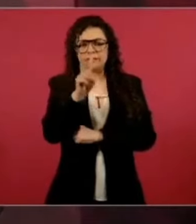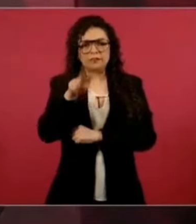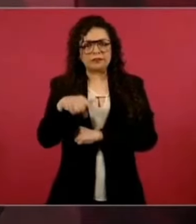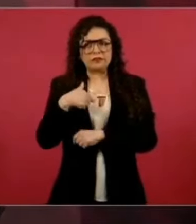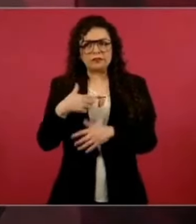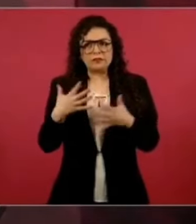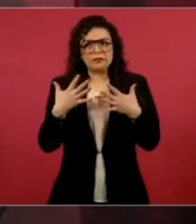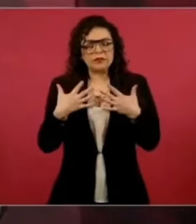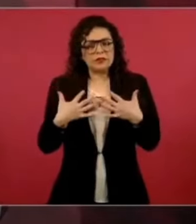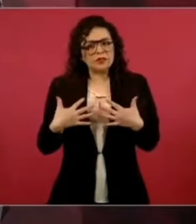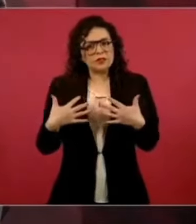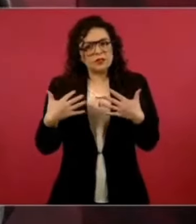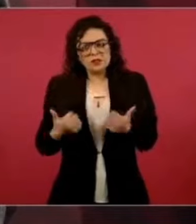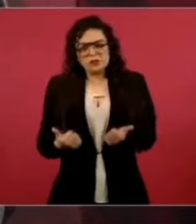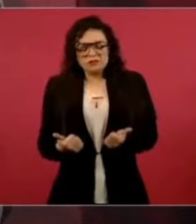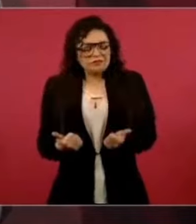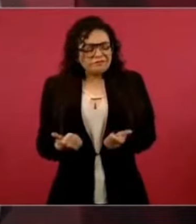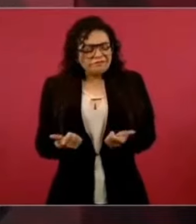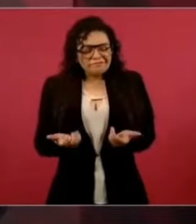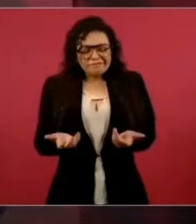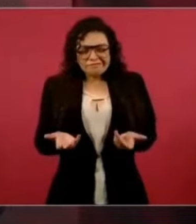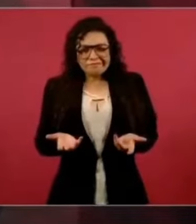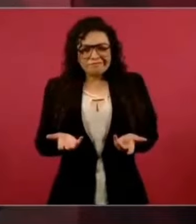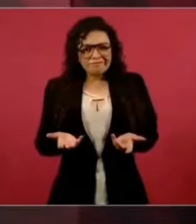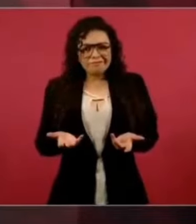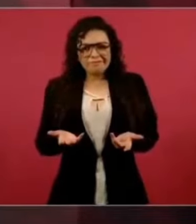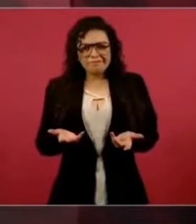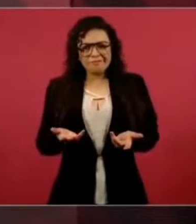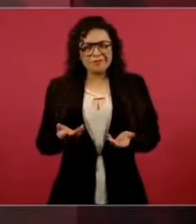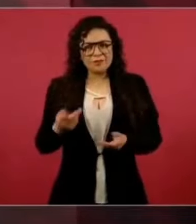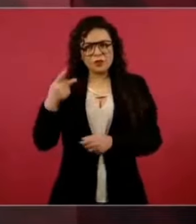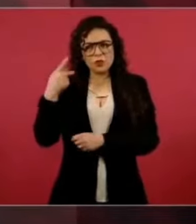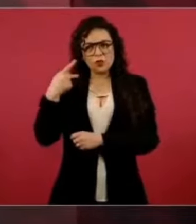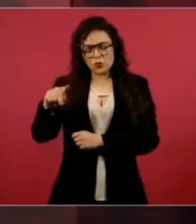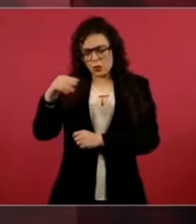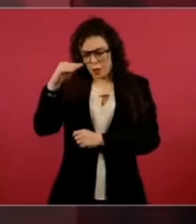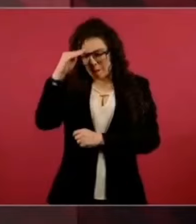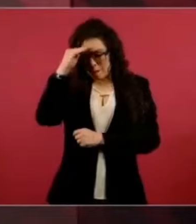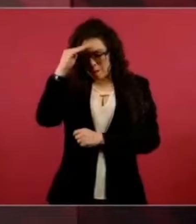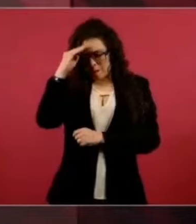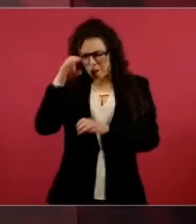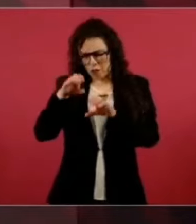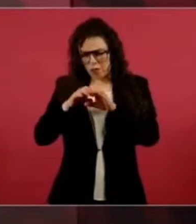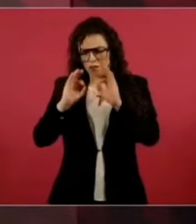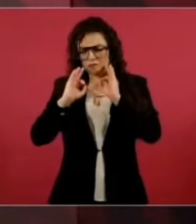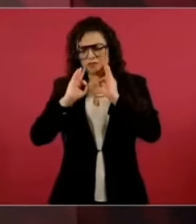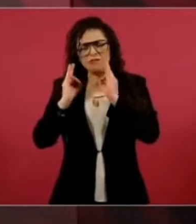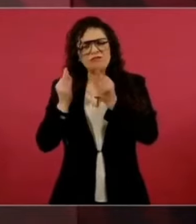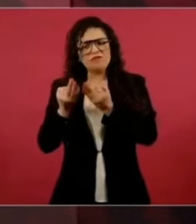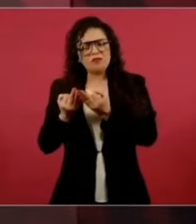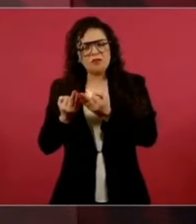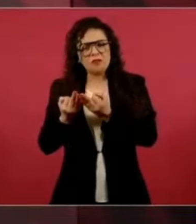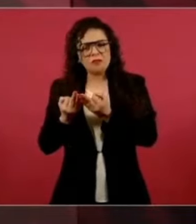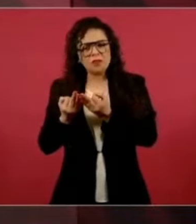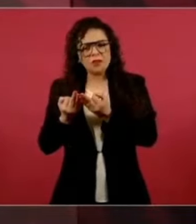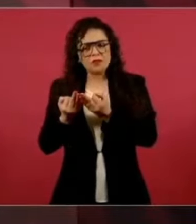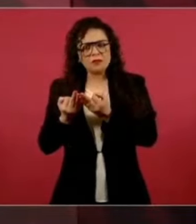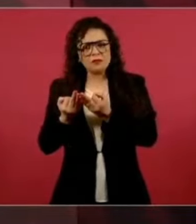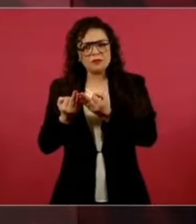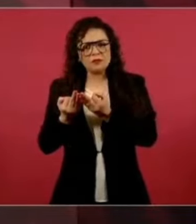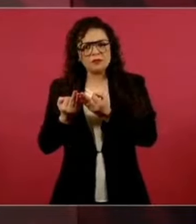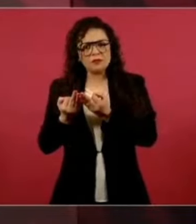cristianos porque este no siguen